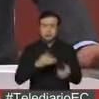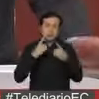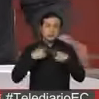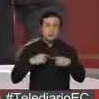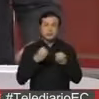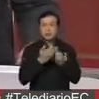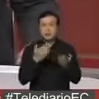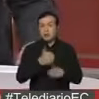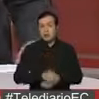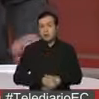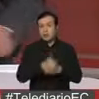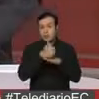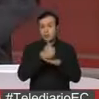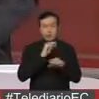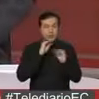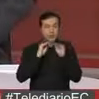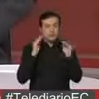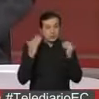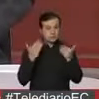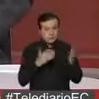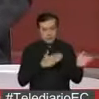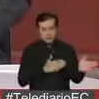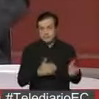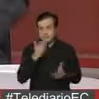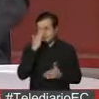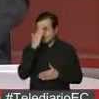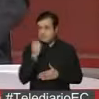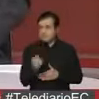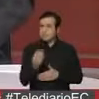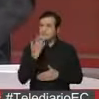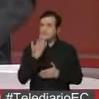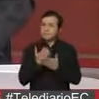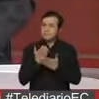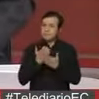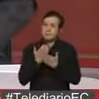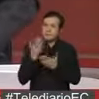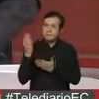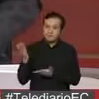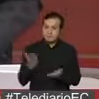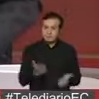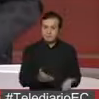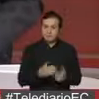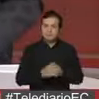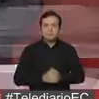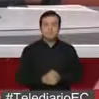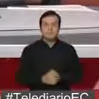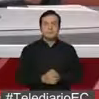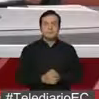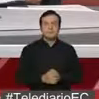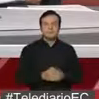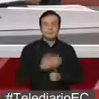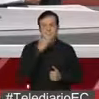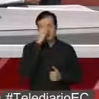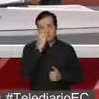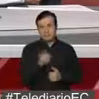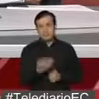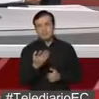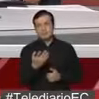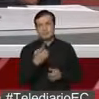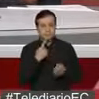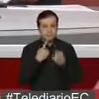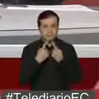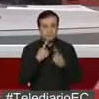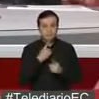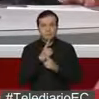de las autoridades en las últimas horas. Buenos días, economista, bienvenido. Muy buenos días, un gusto estar con ustedes.